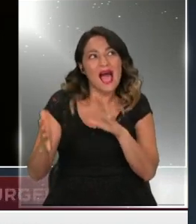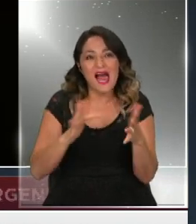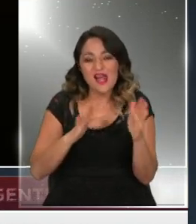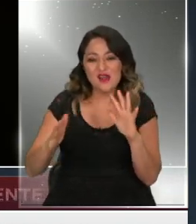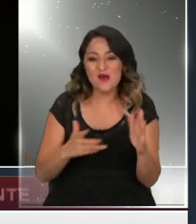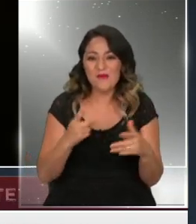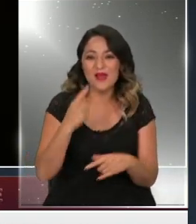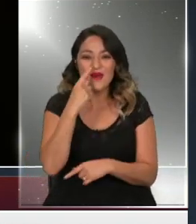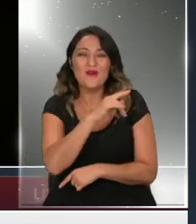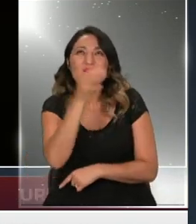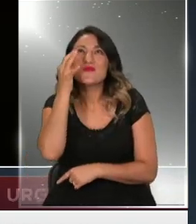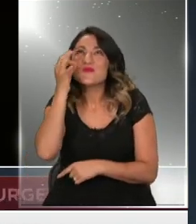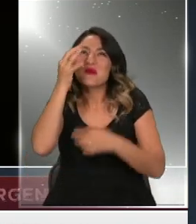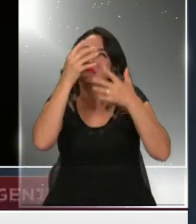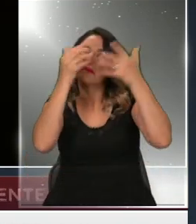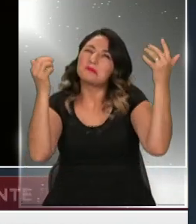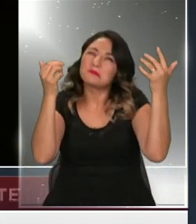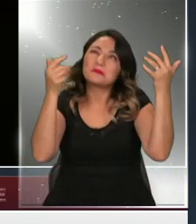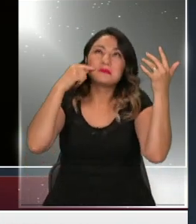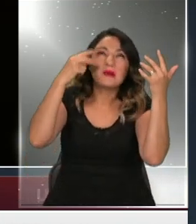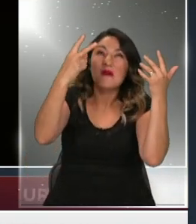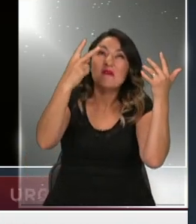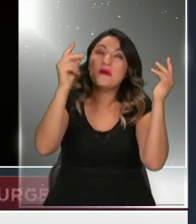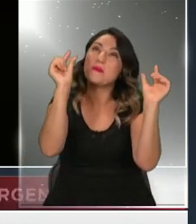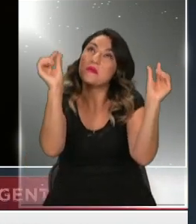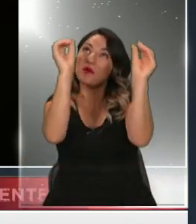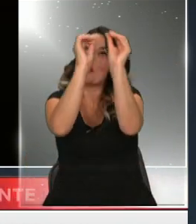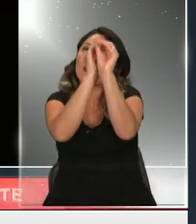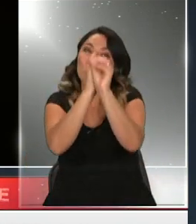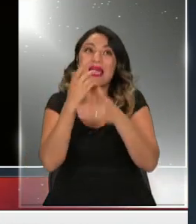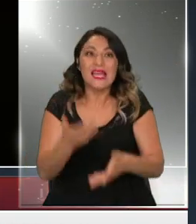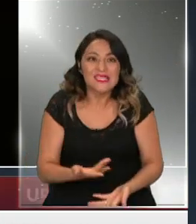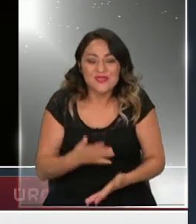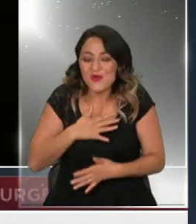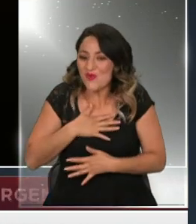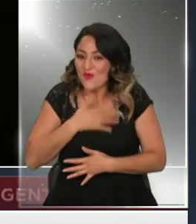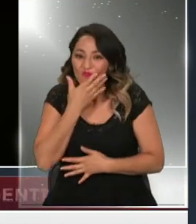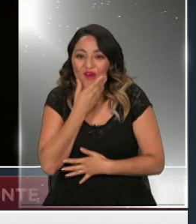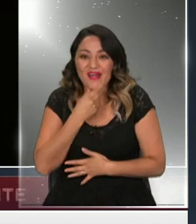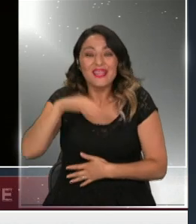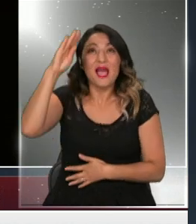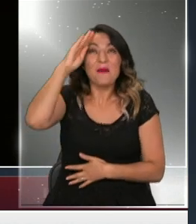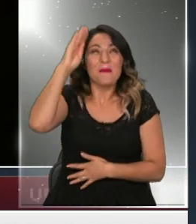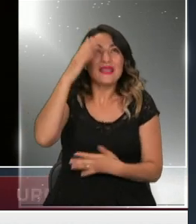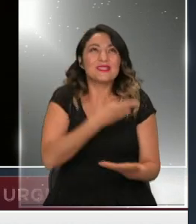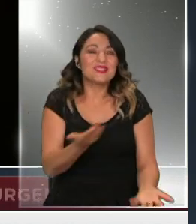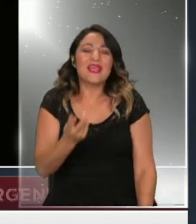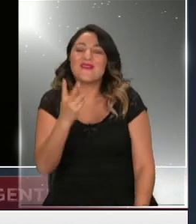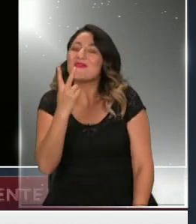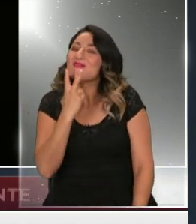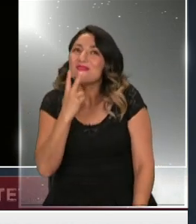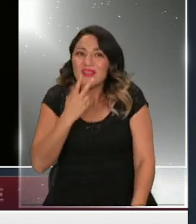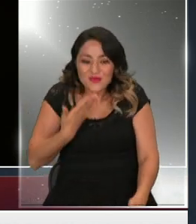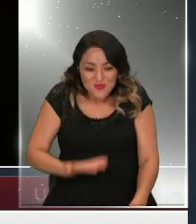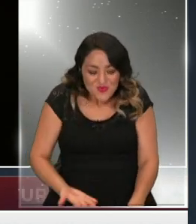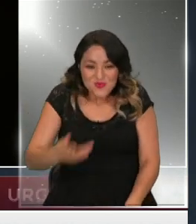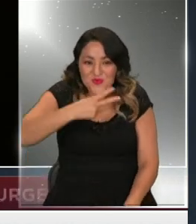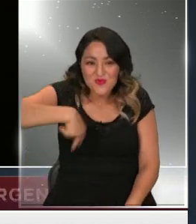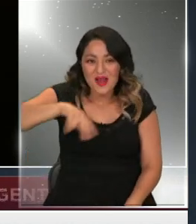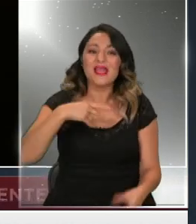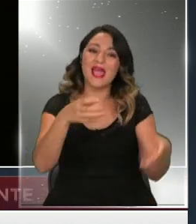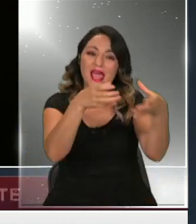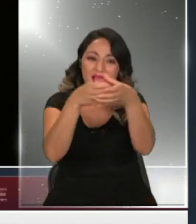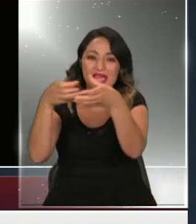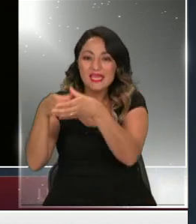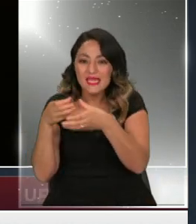poder observar mejor el fenómeno. De todas maneras, es bien impresionante estar viviéndolo directamente, así que vamos a estar, por supuesto, con nuestro